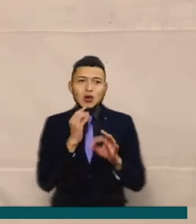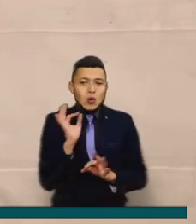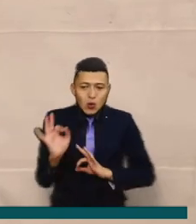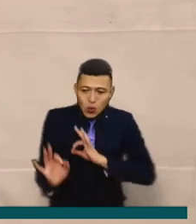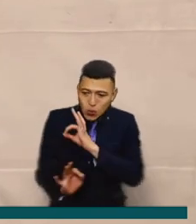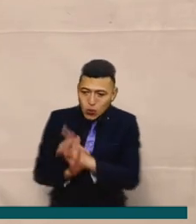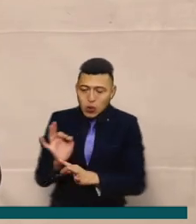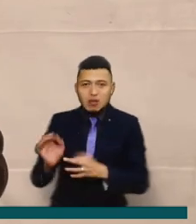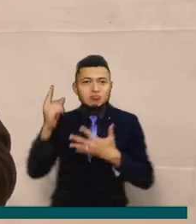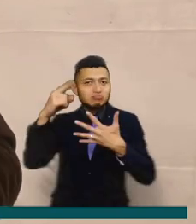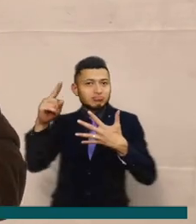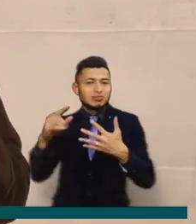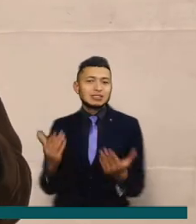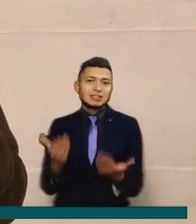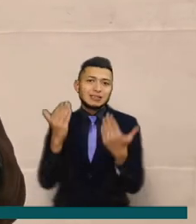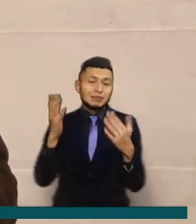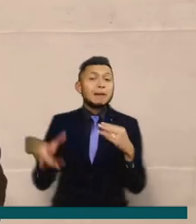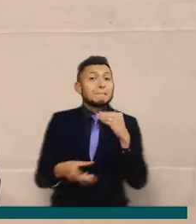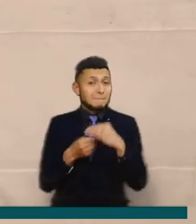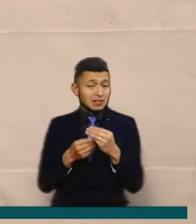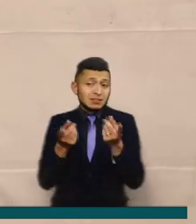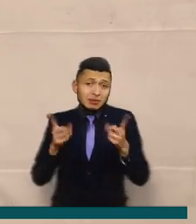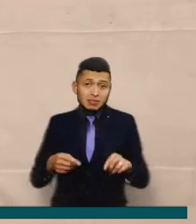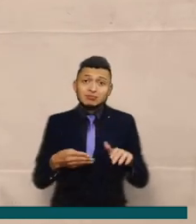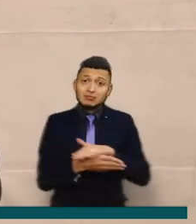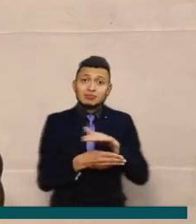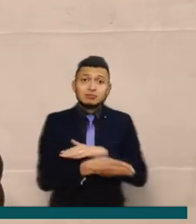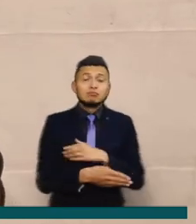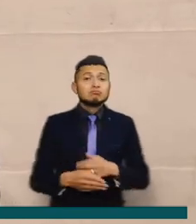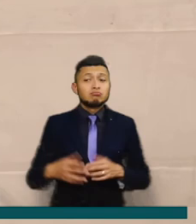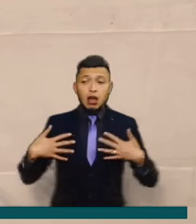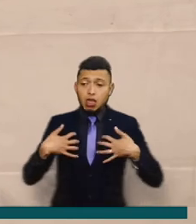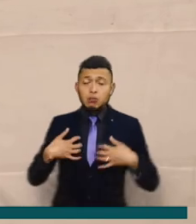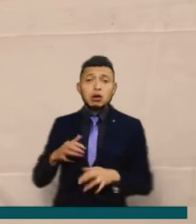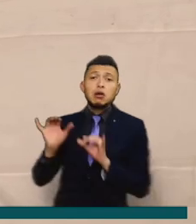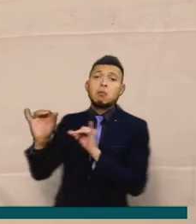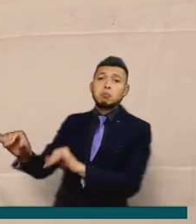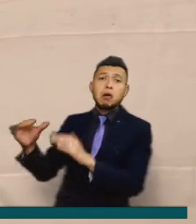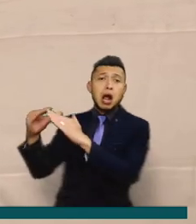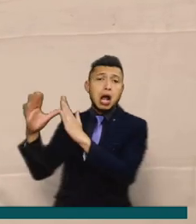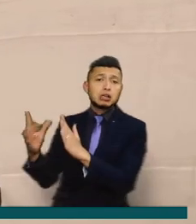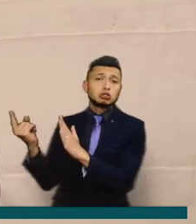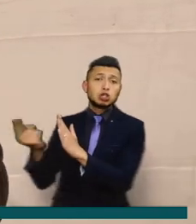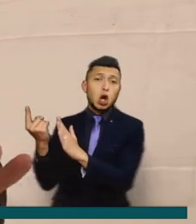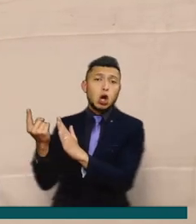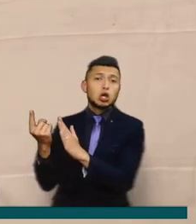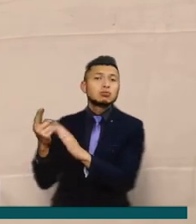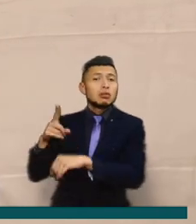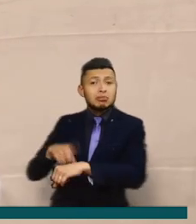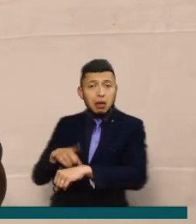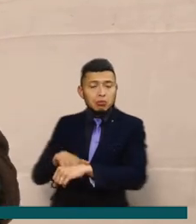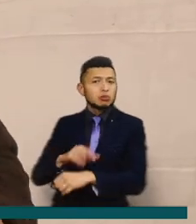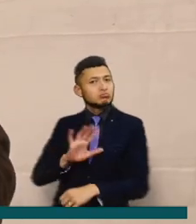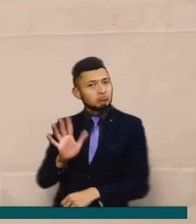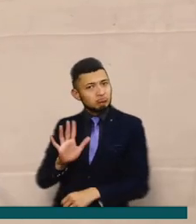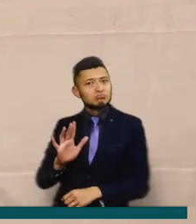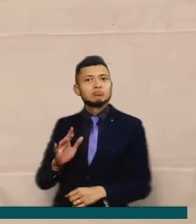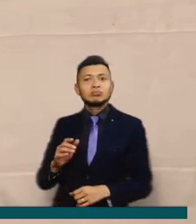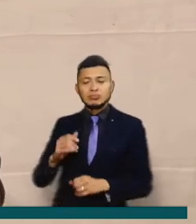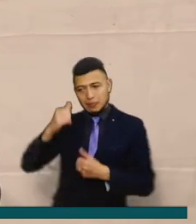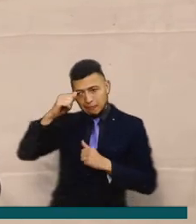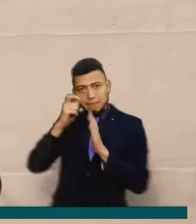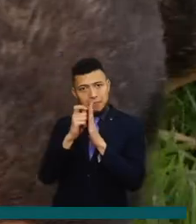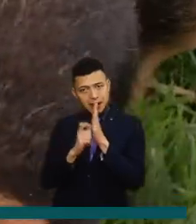y, por supuesto, garantizamos que los animales no queden solos eventualmente en casa por algunos espacios de tiempo regulados por